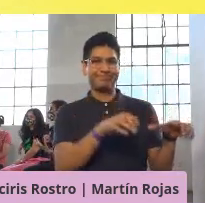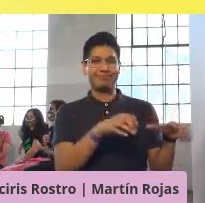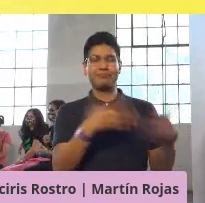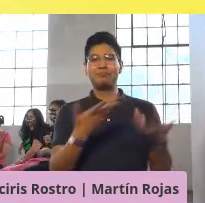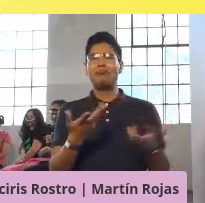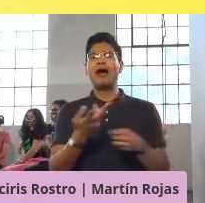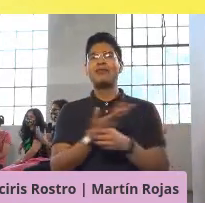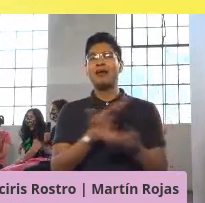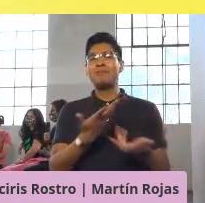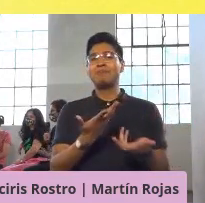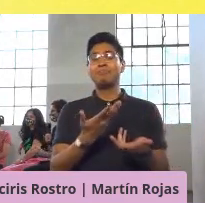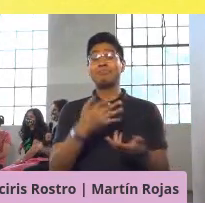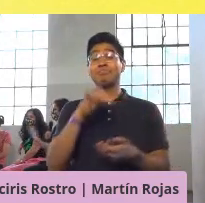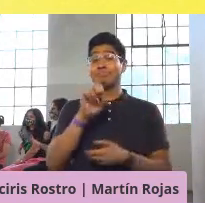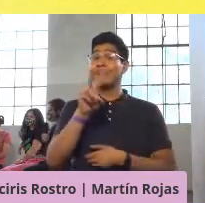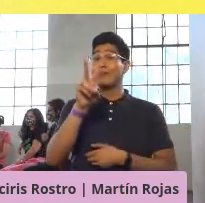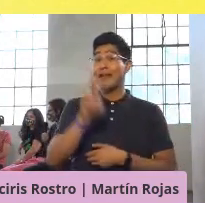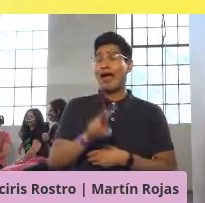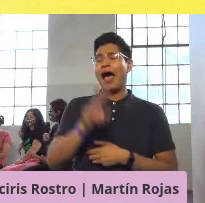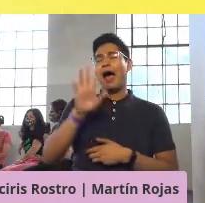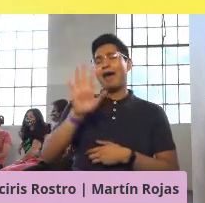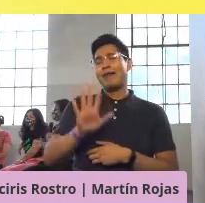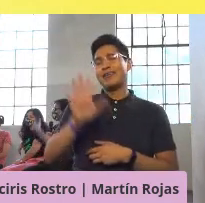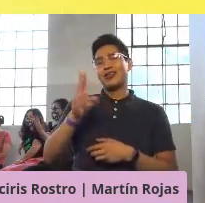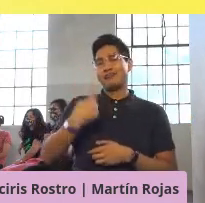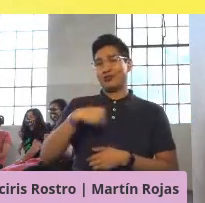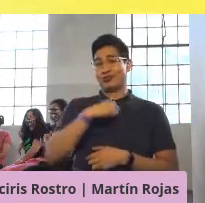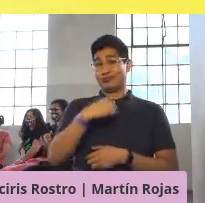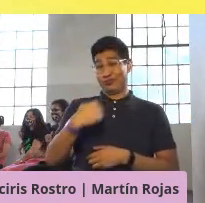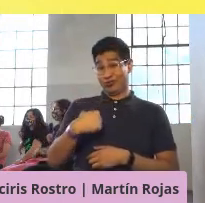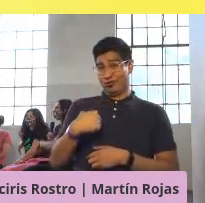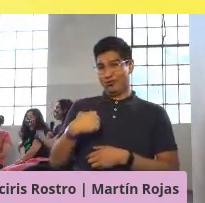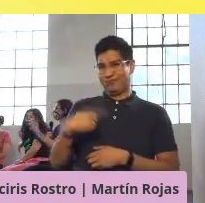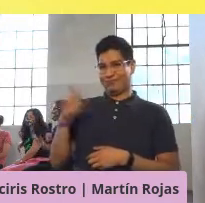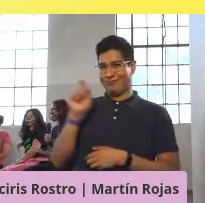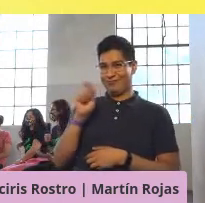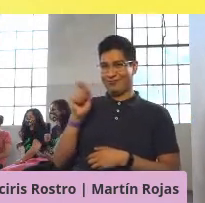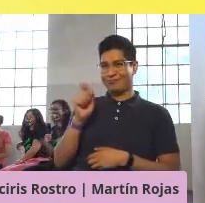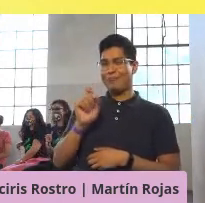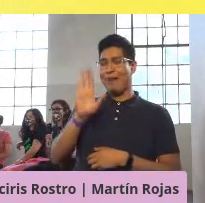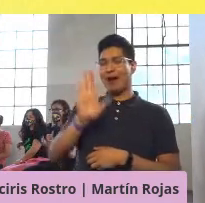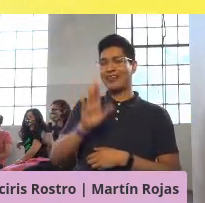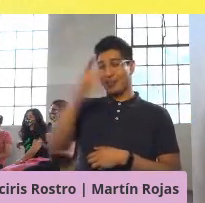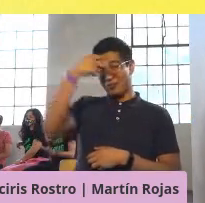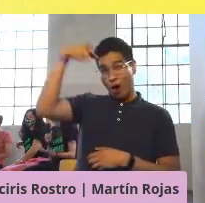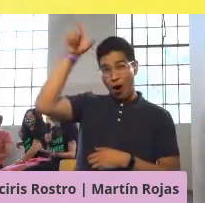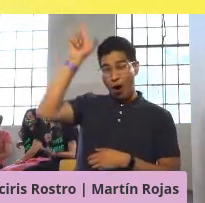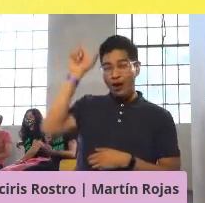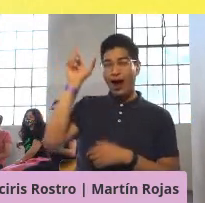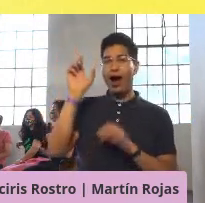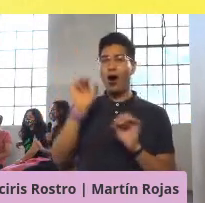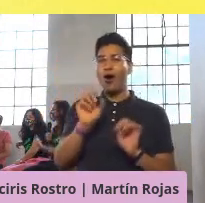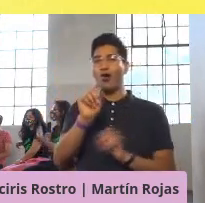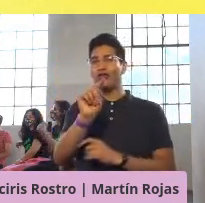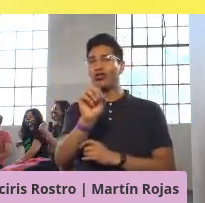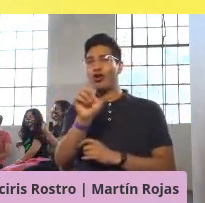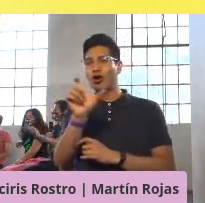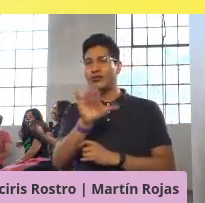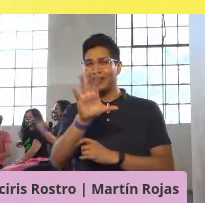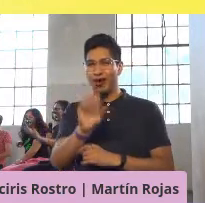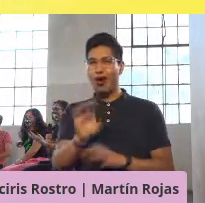pues estábamos cansadas de ser las tóxicas o las locas, ¿no? De nuestras relaciones o de muchos lugares. Y entonces decíamos,